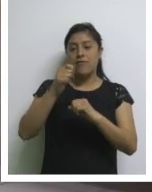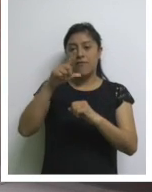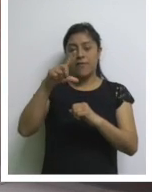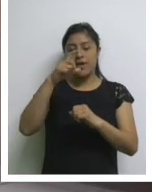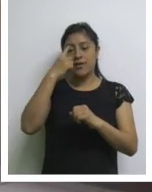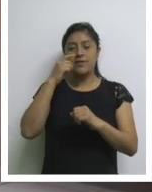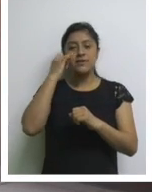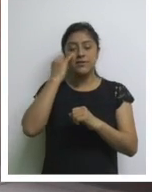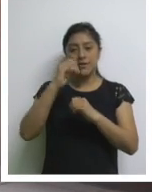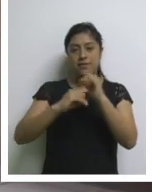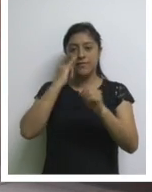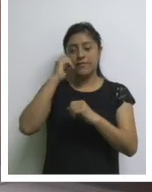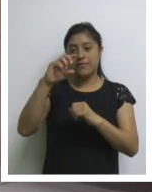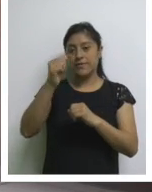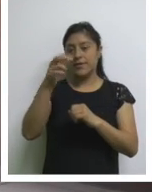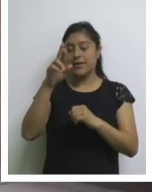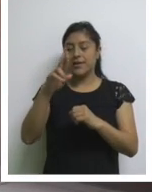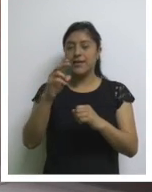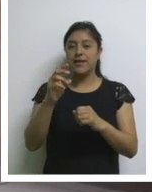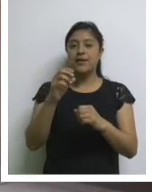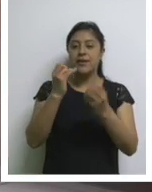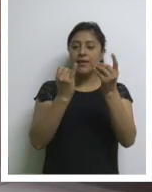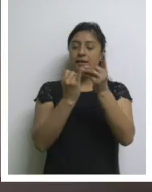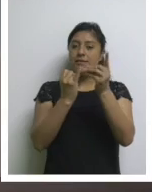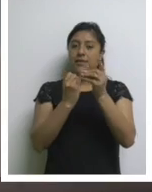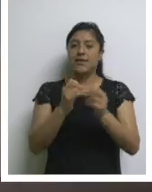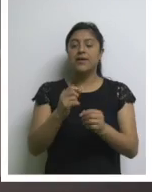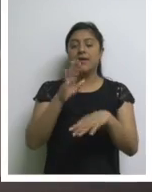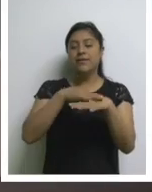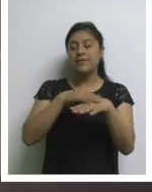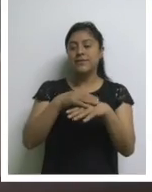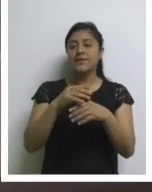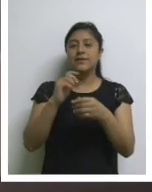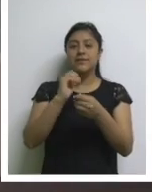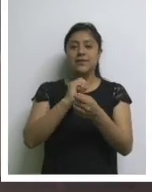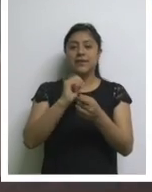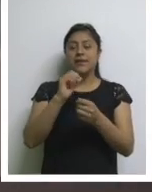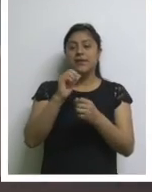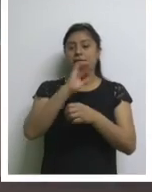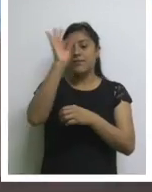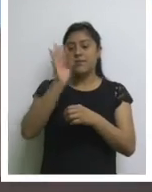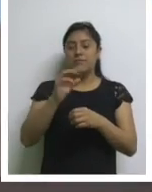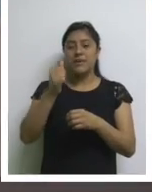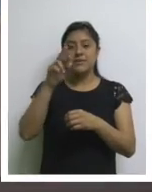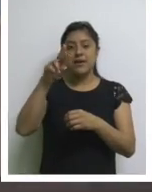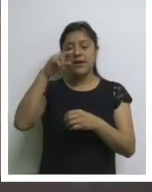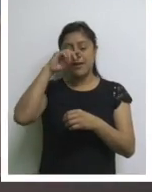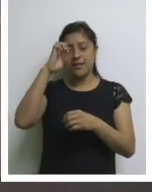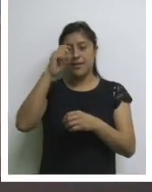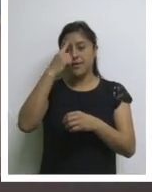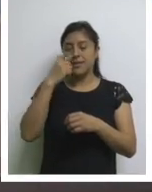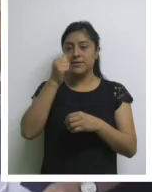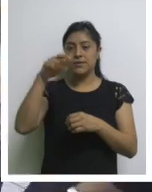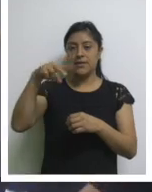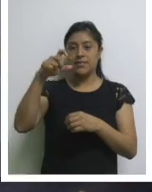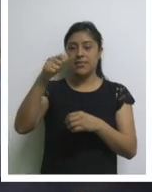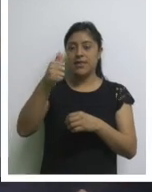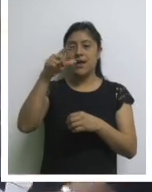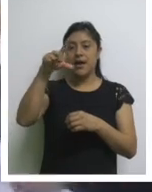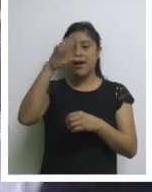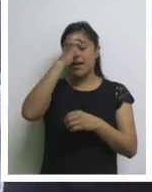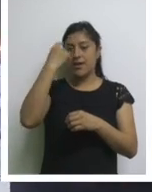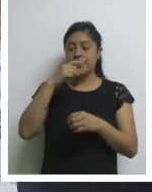DPI. Lo que existe son fabricaciones artesanales de plástico, donde el chip no es funcional y se